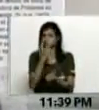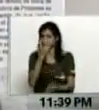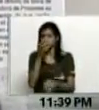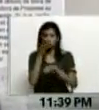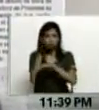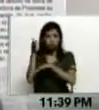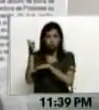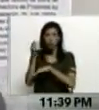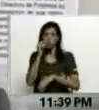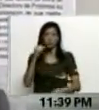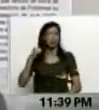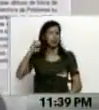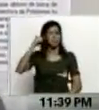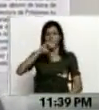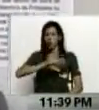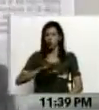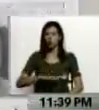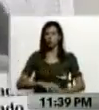aristol